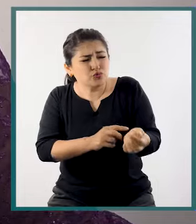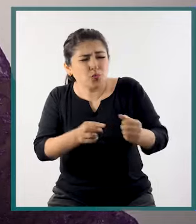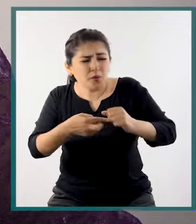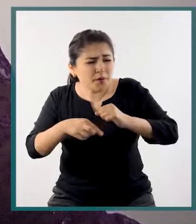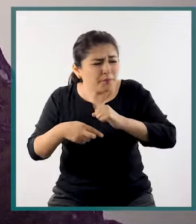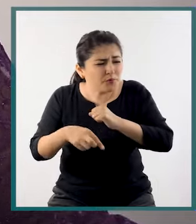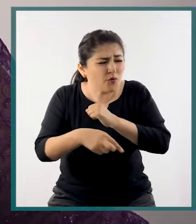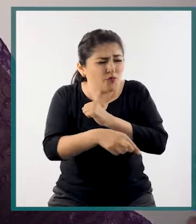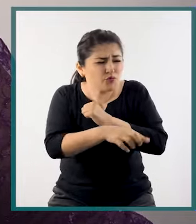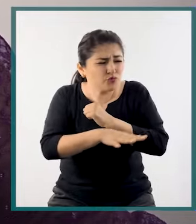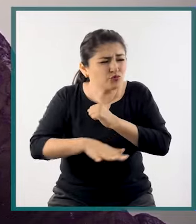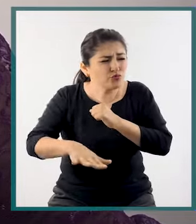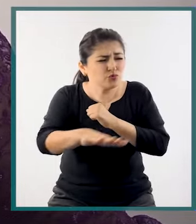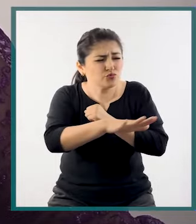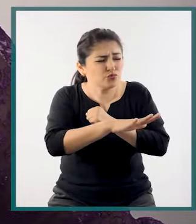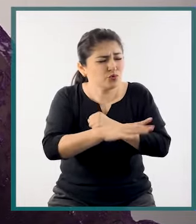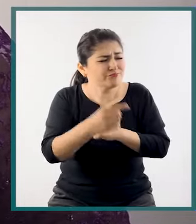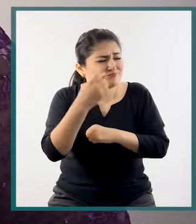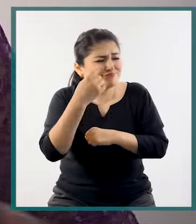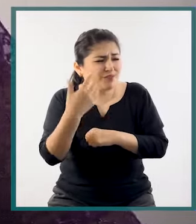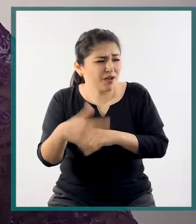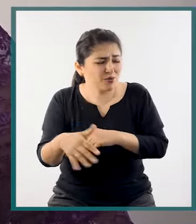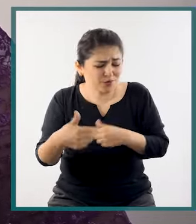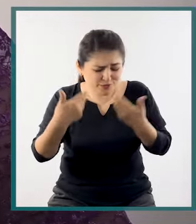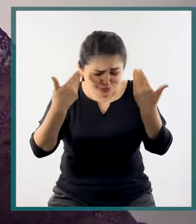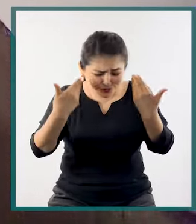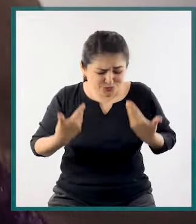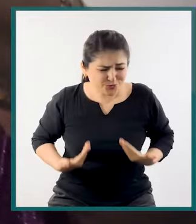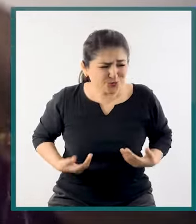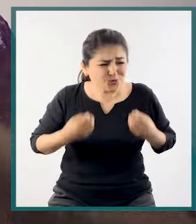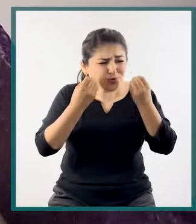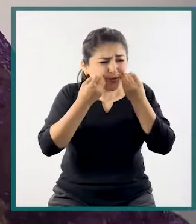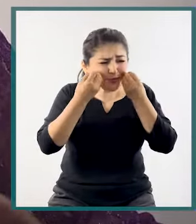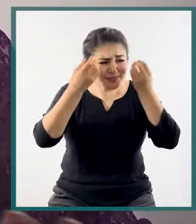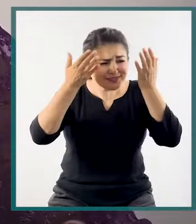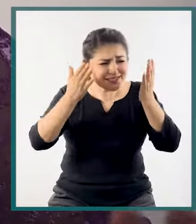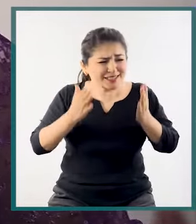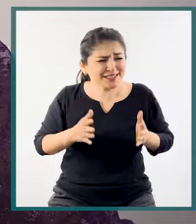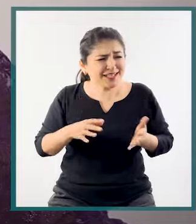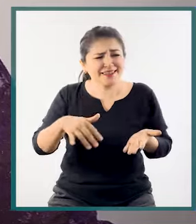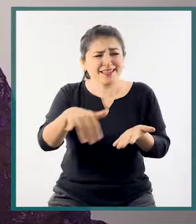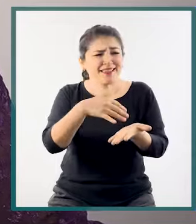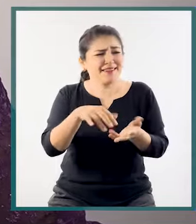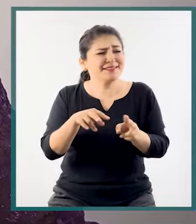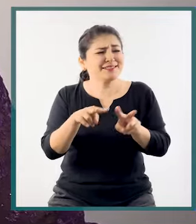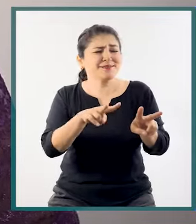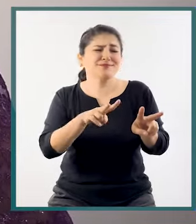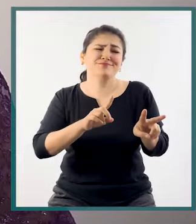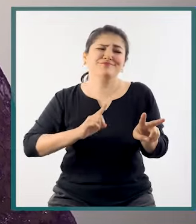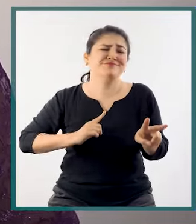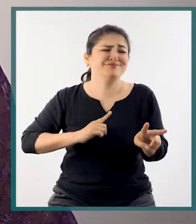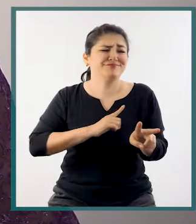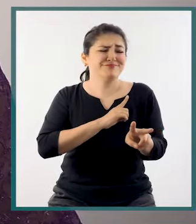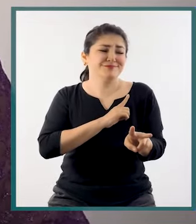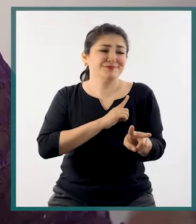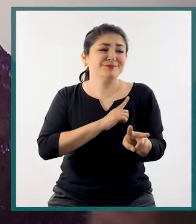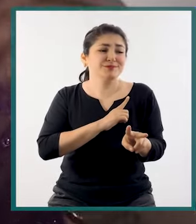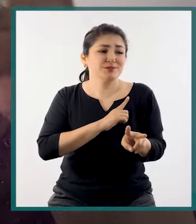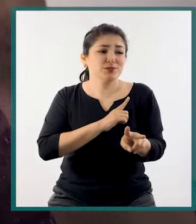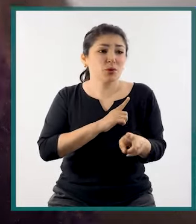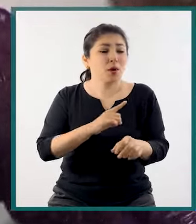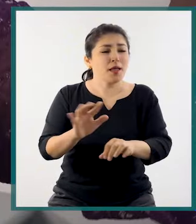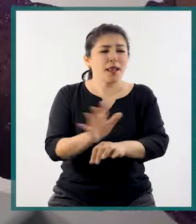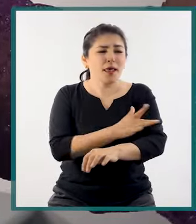nuestra costumbres de tierra adentro. Nosotros, como serrana, viendo las danzas, nos sentimos orgullosos y decimos